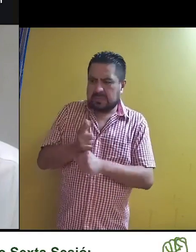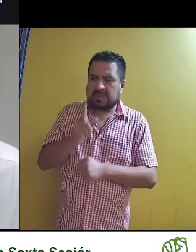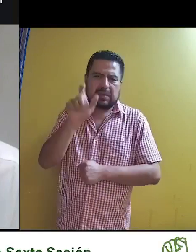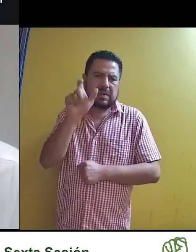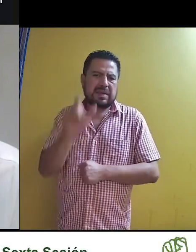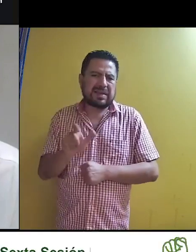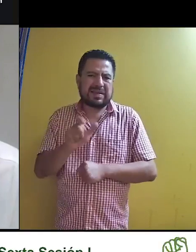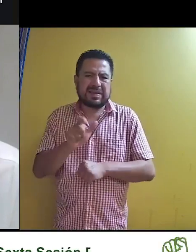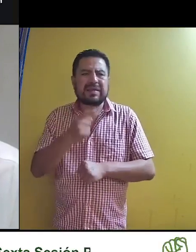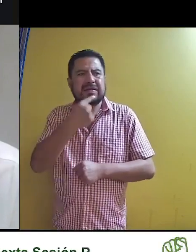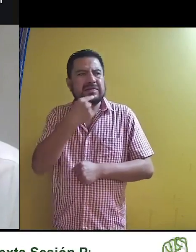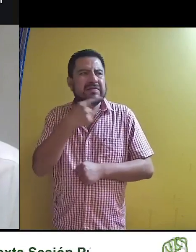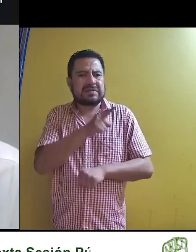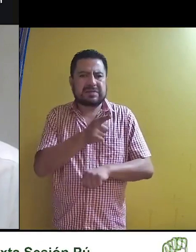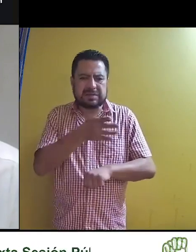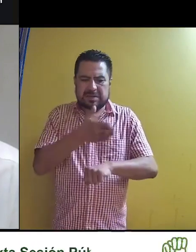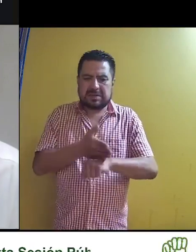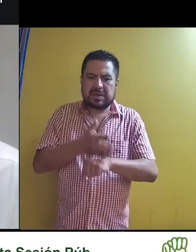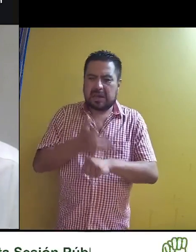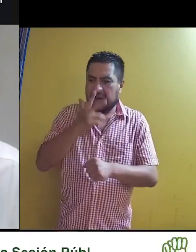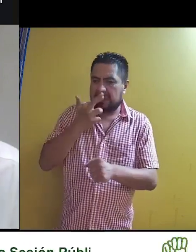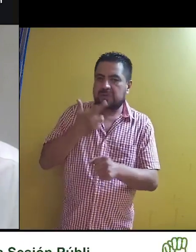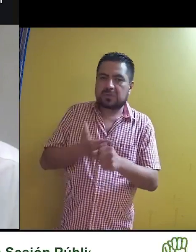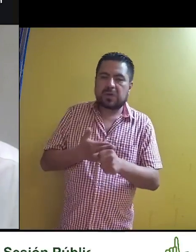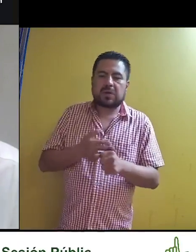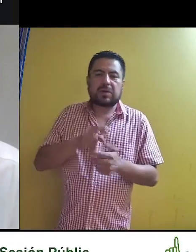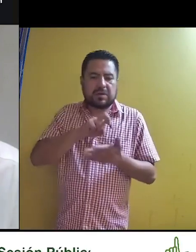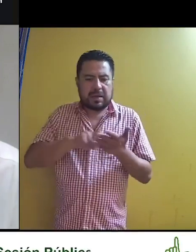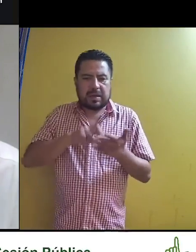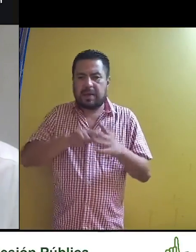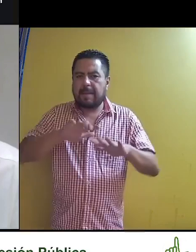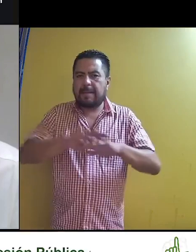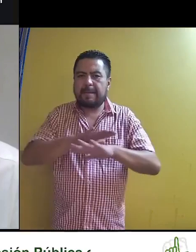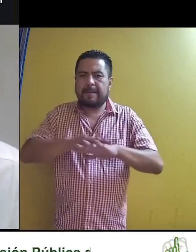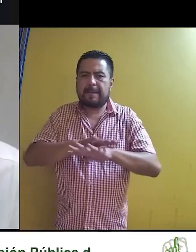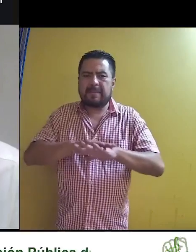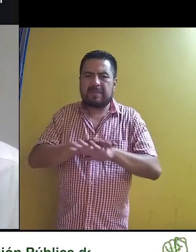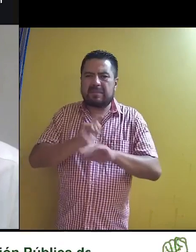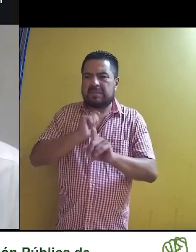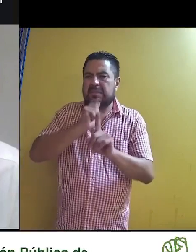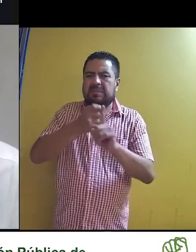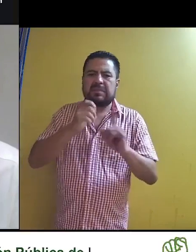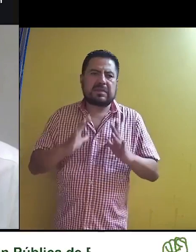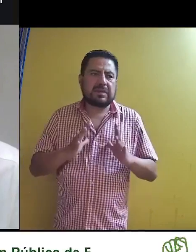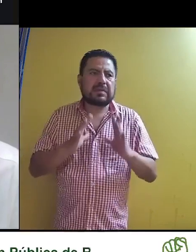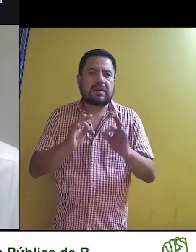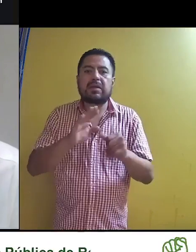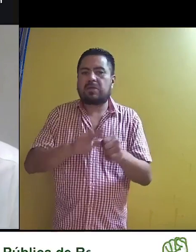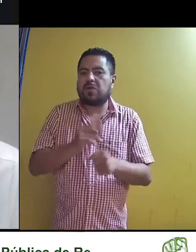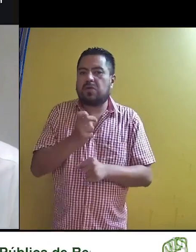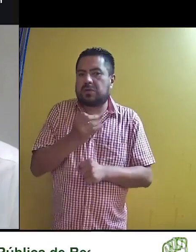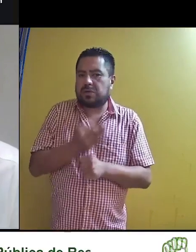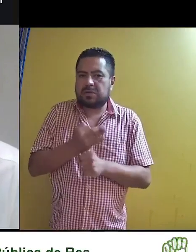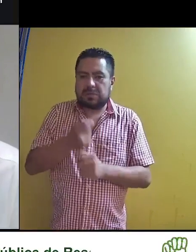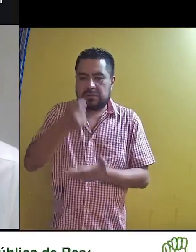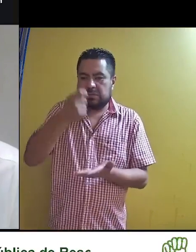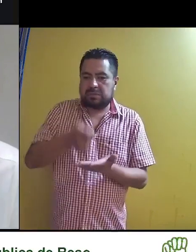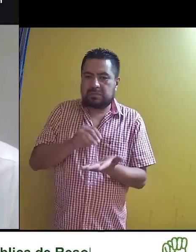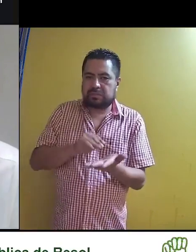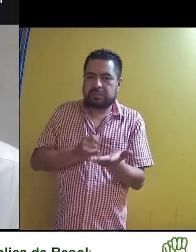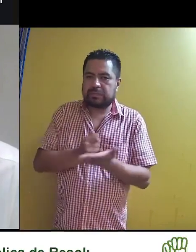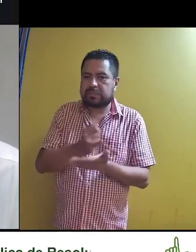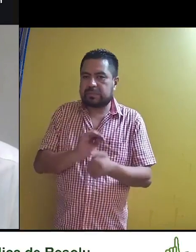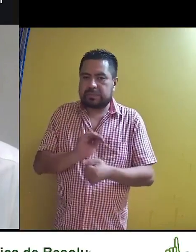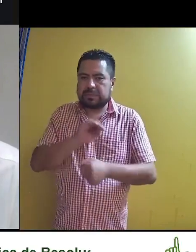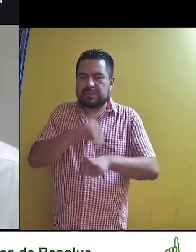acto impugnado y autoridad responsable, se actualiza la conexidad de la causa. Por tanto, para emitir una sentencia completa